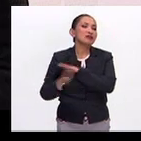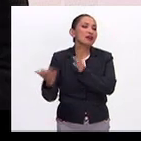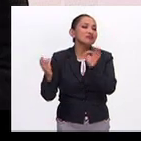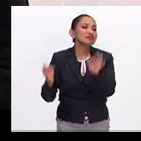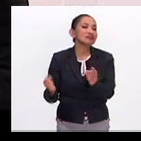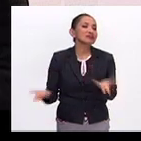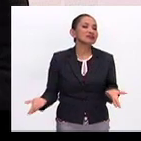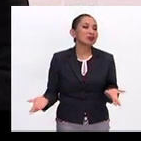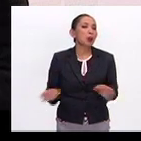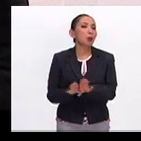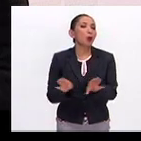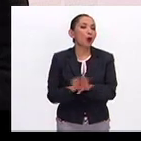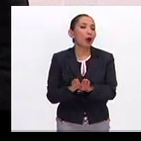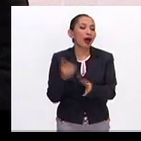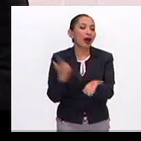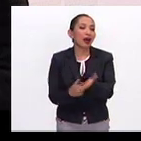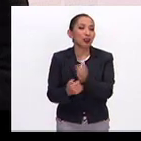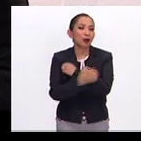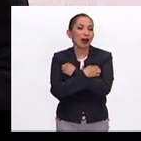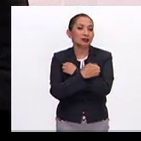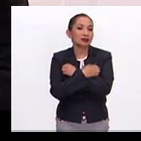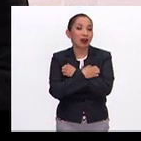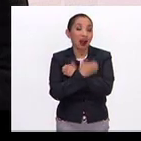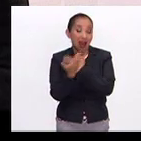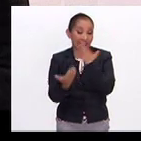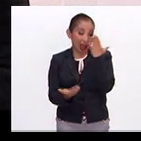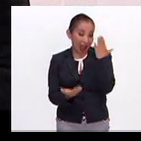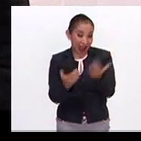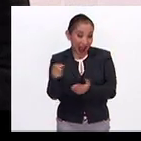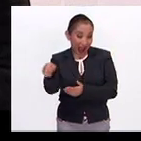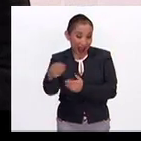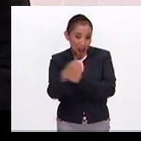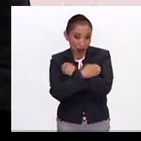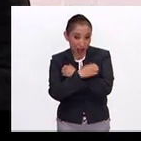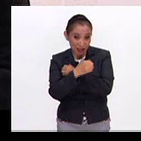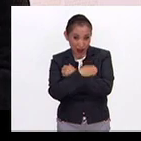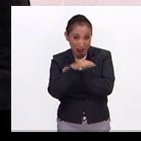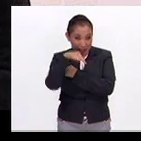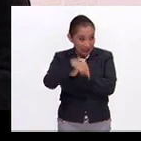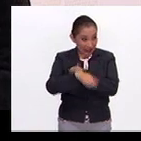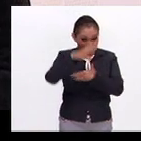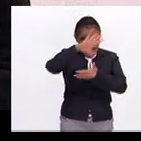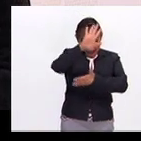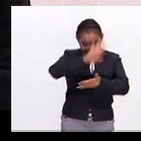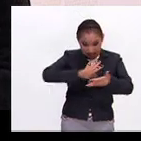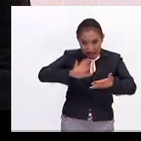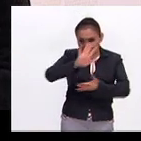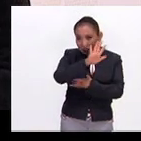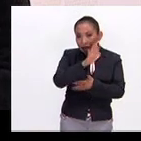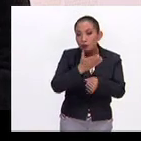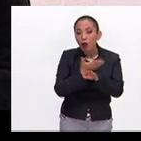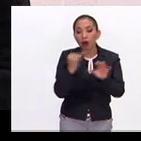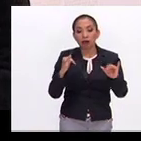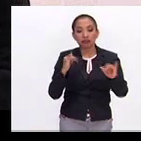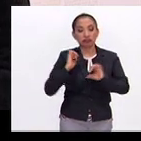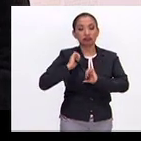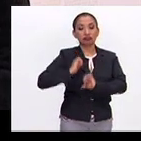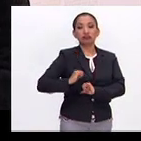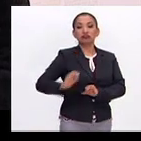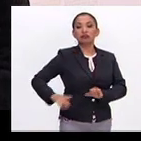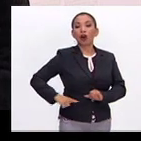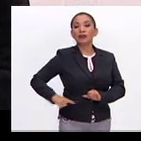en Occidente, ha sido institucionalizada. Sirve a propósito de las ideologías dominantes.